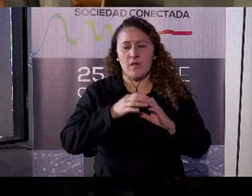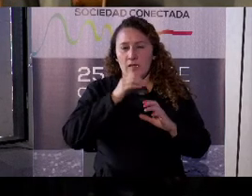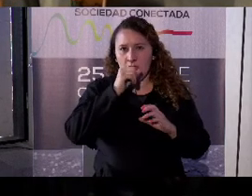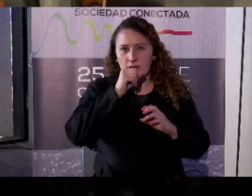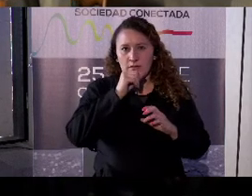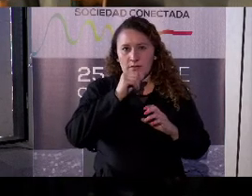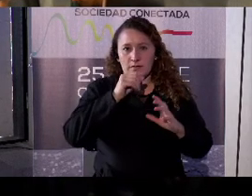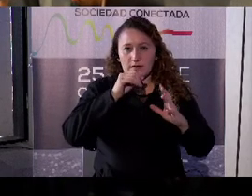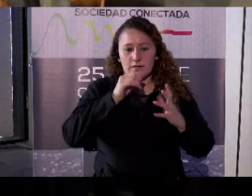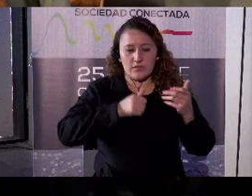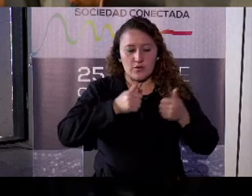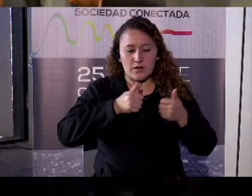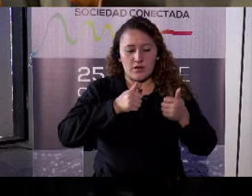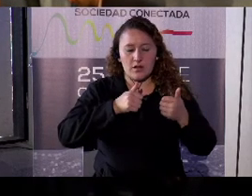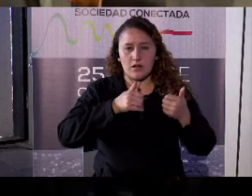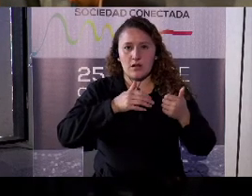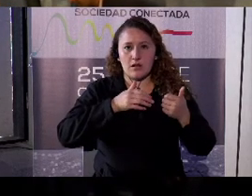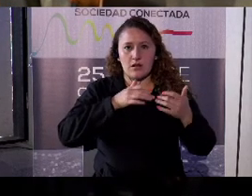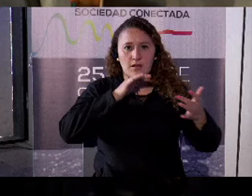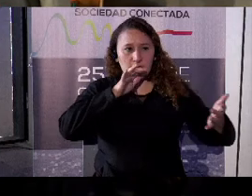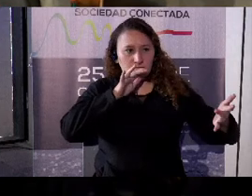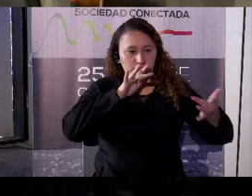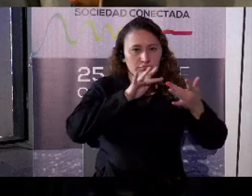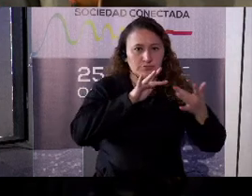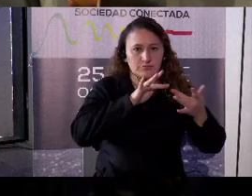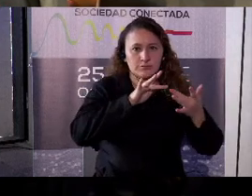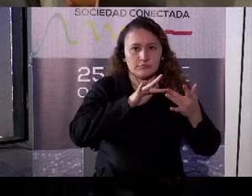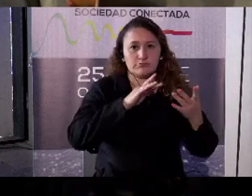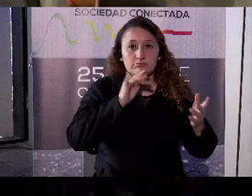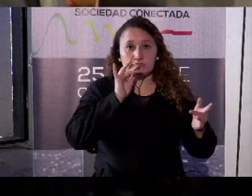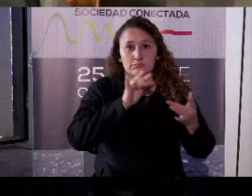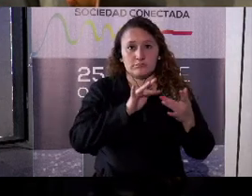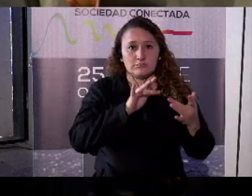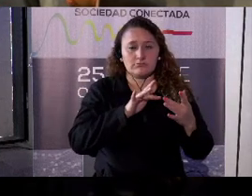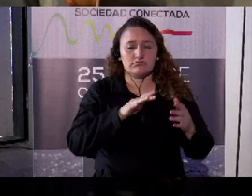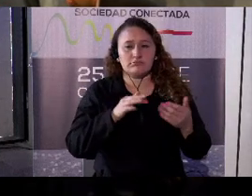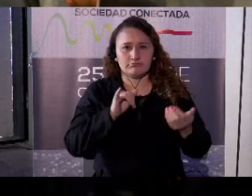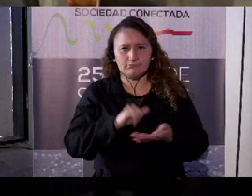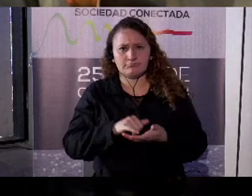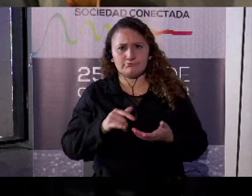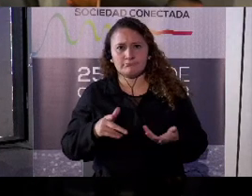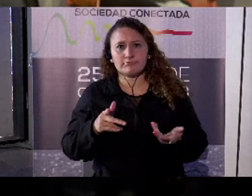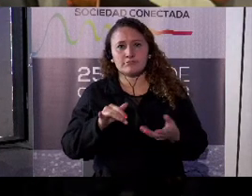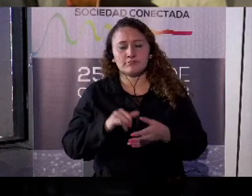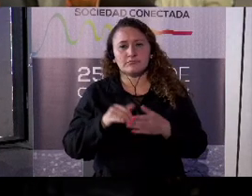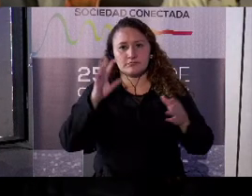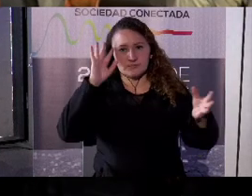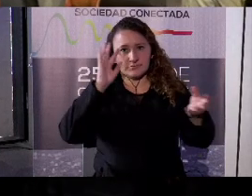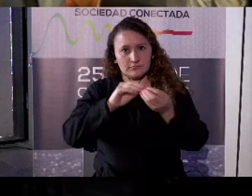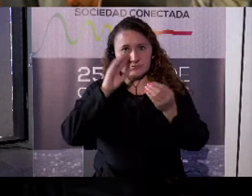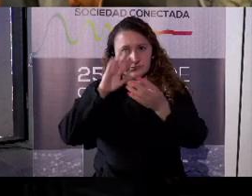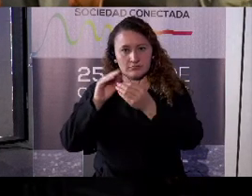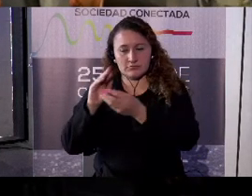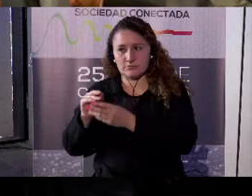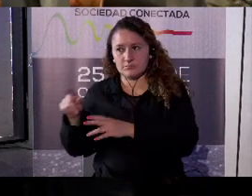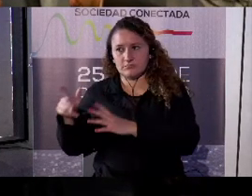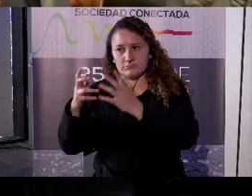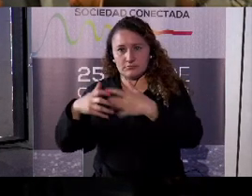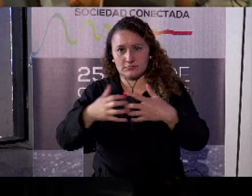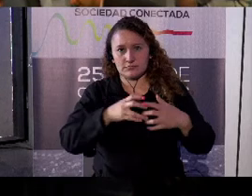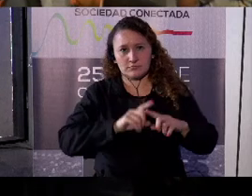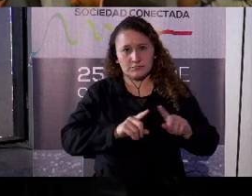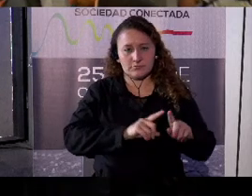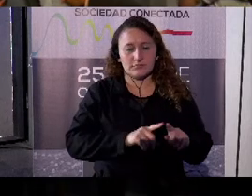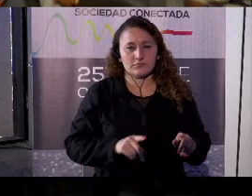conectividad estamos proveyendo conectividad a nivel global por medio de acuerdos con diferentes tipos de operadores